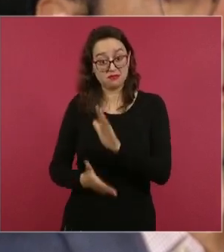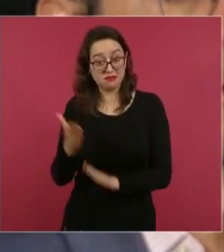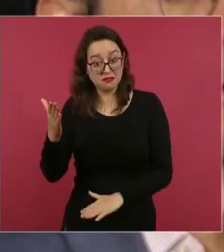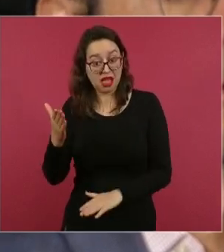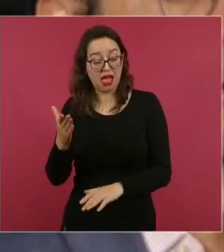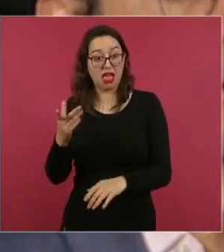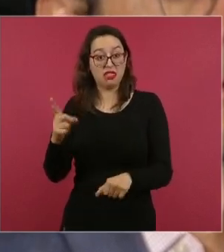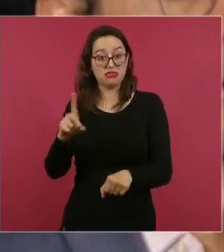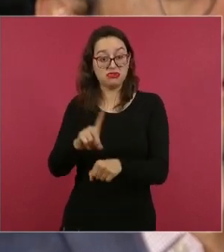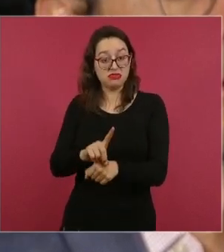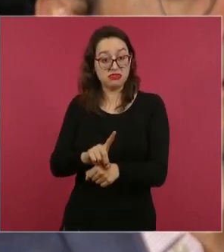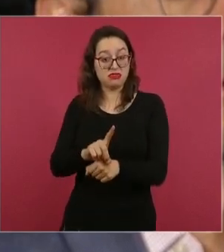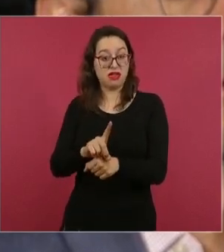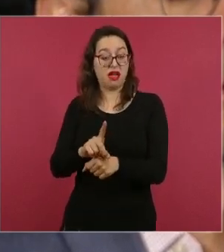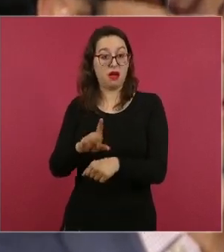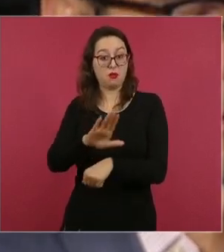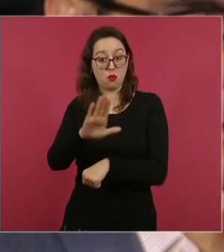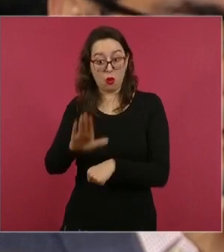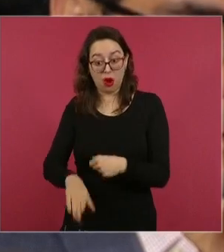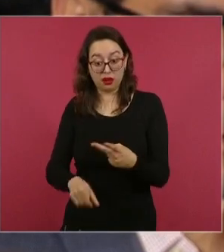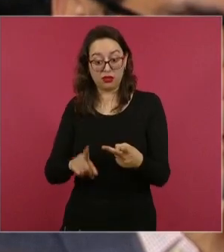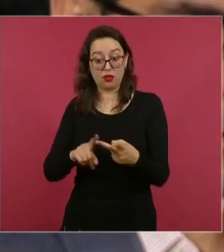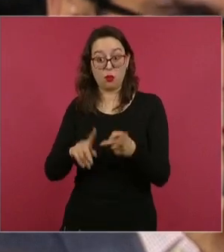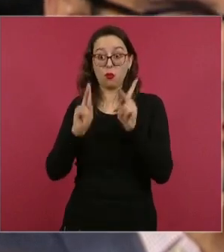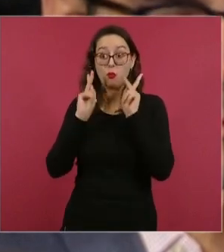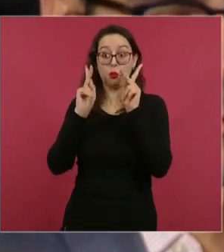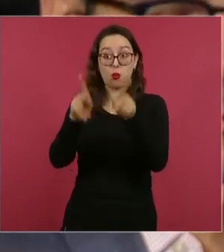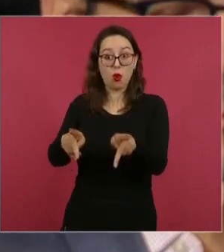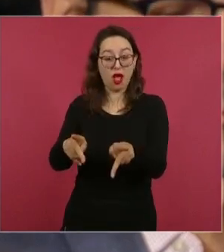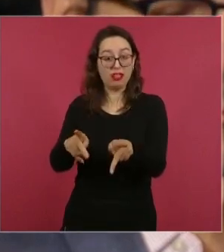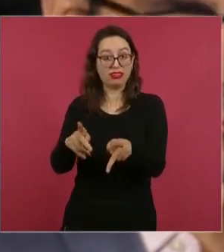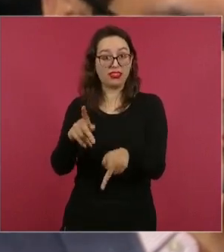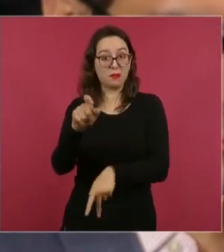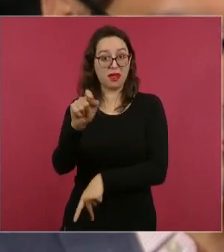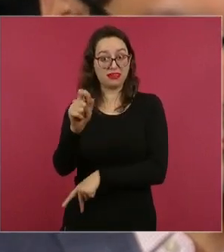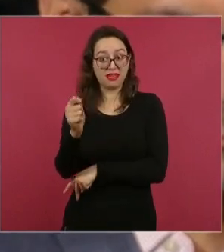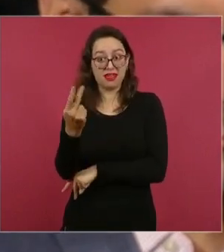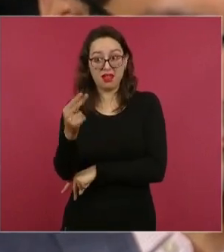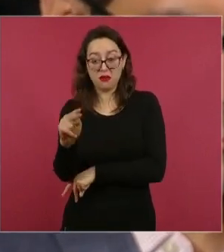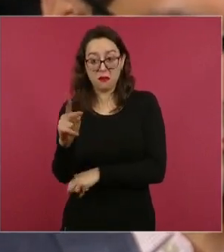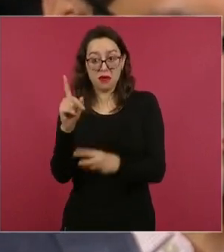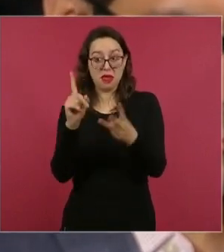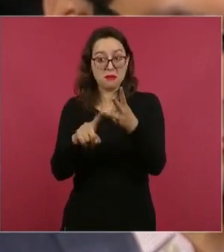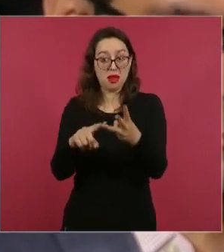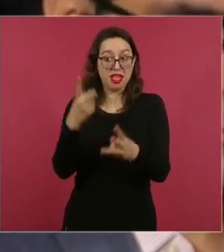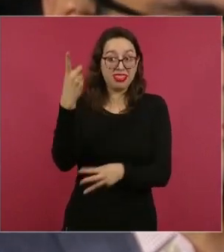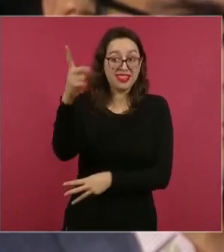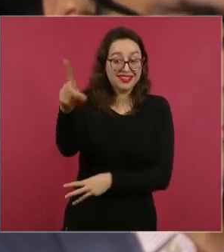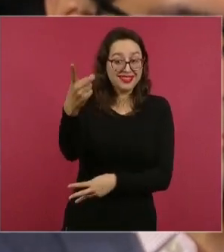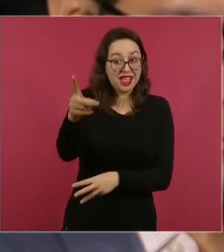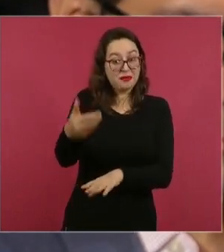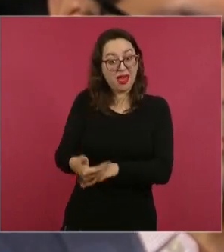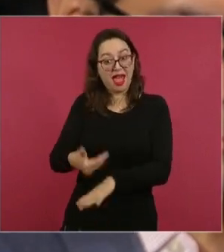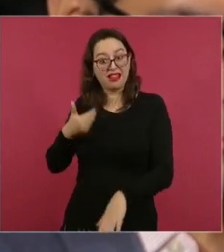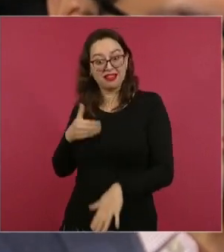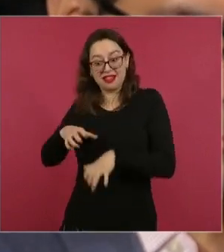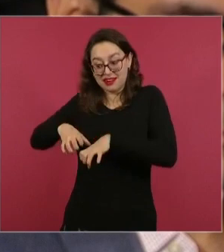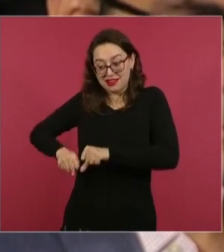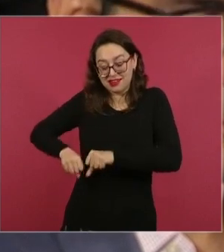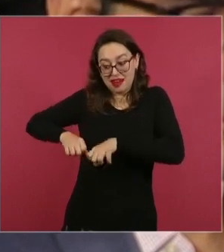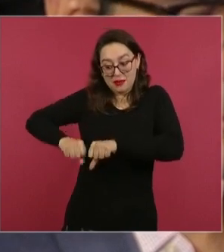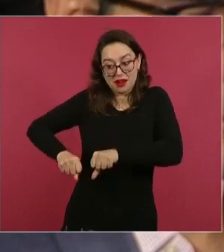puente del buen fin para la Navidad en es cuál va a ser el criterio el mecanismo ya lo pensaron ya han hablado con